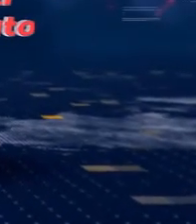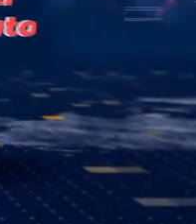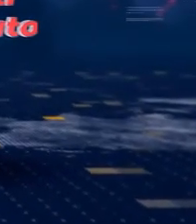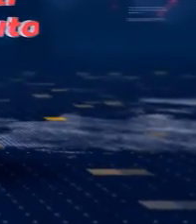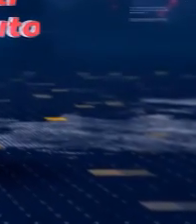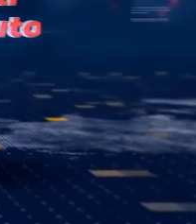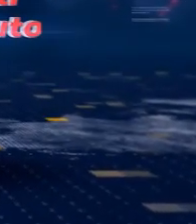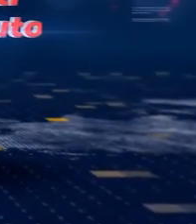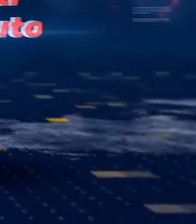¡Gracias!